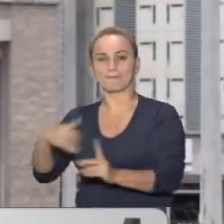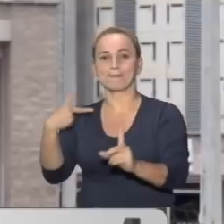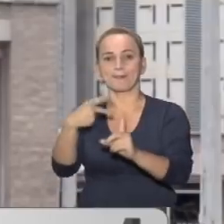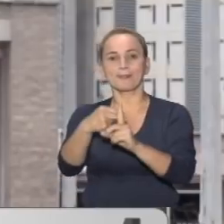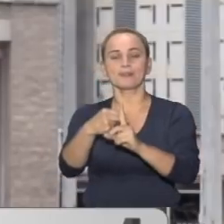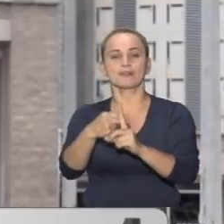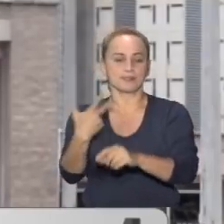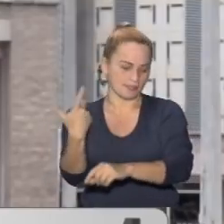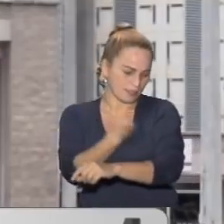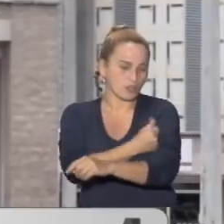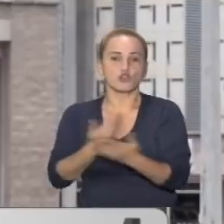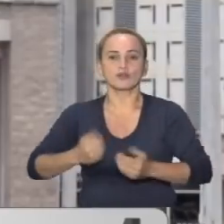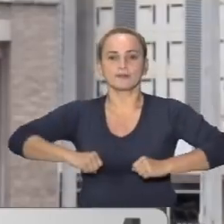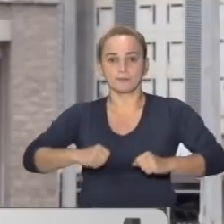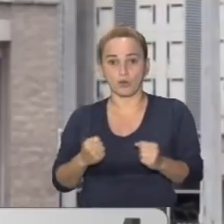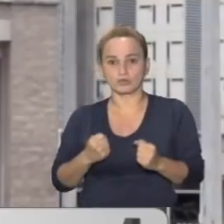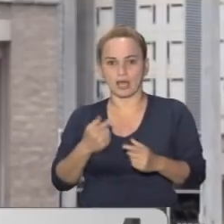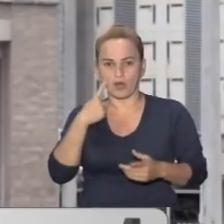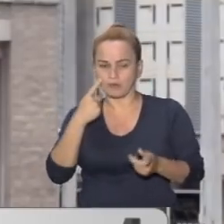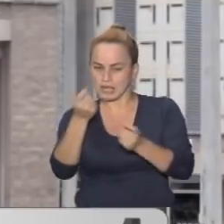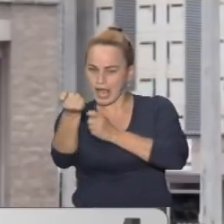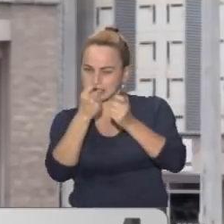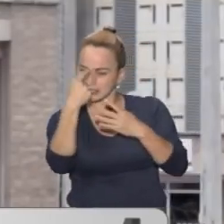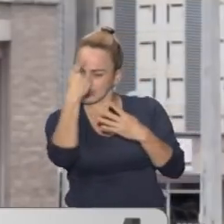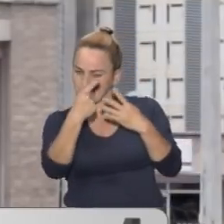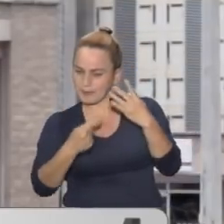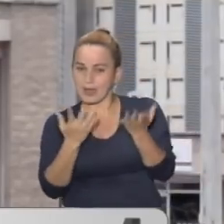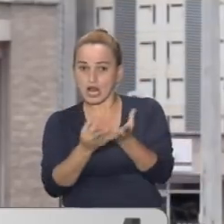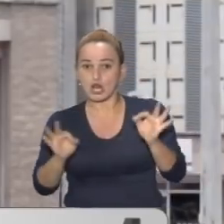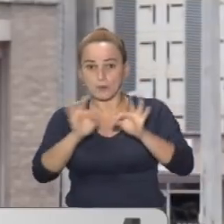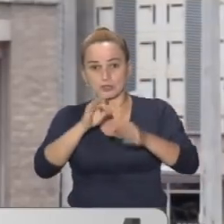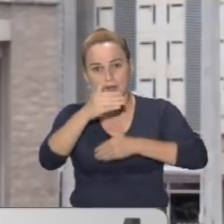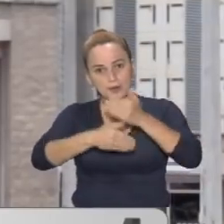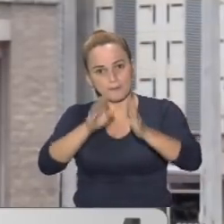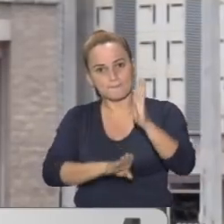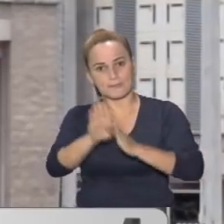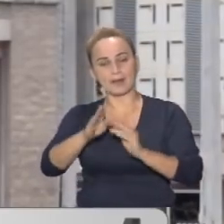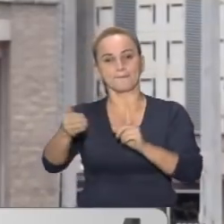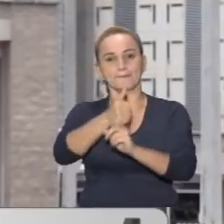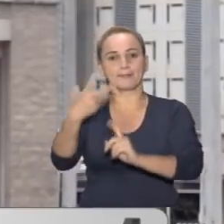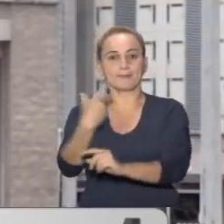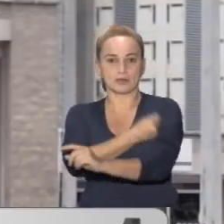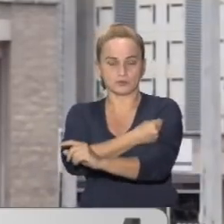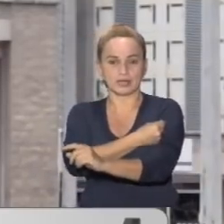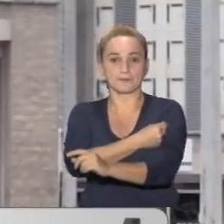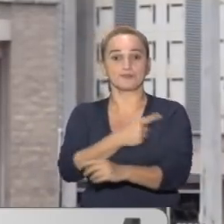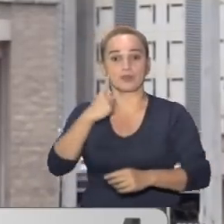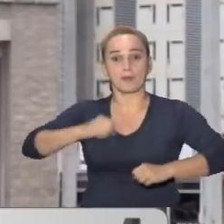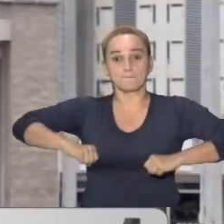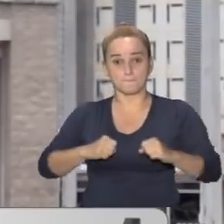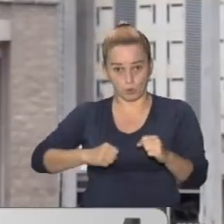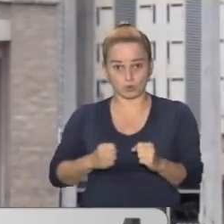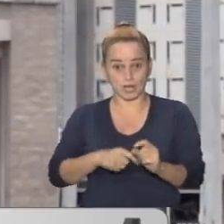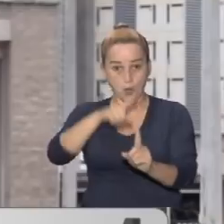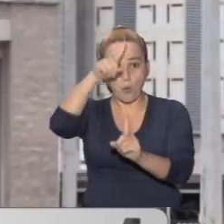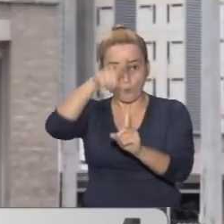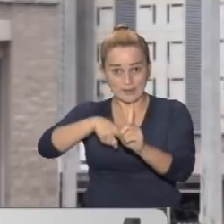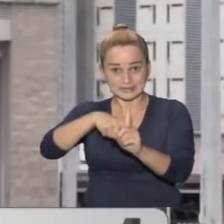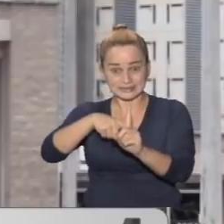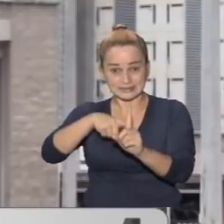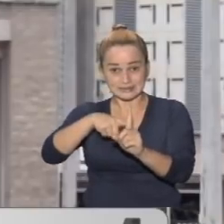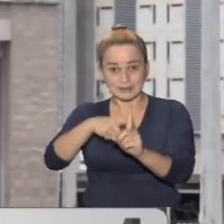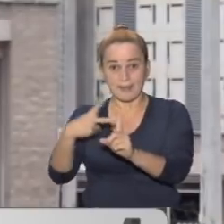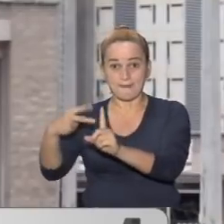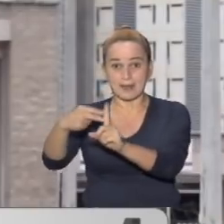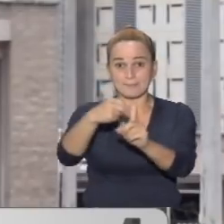Bogotá porque se calculan nuevas estrategias para avanzar en ese plan de inmunización. Pues la capital en un solo mes pasó de